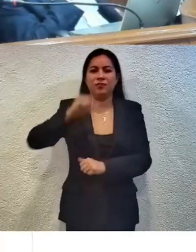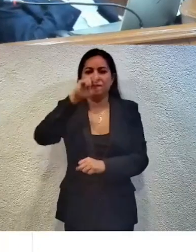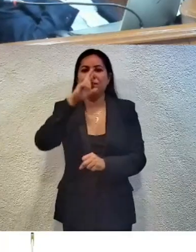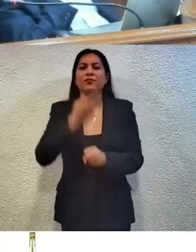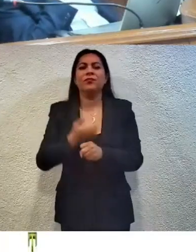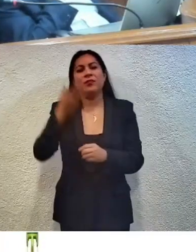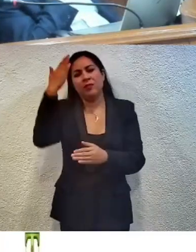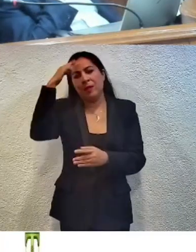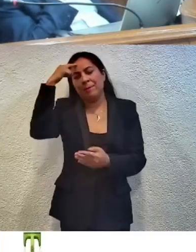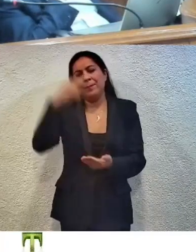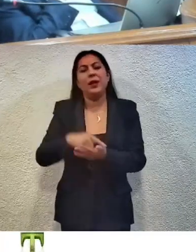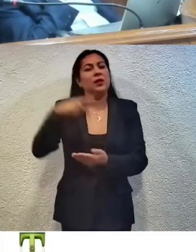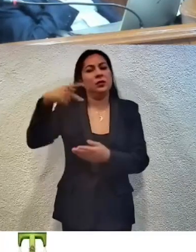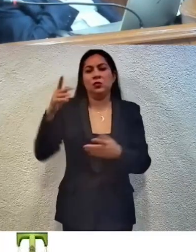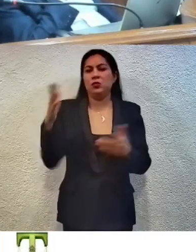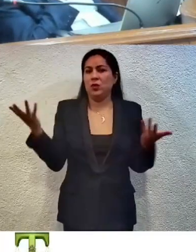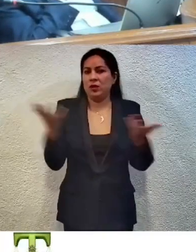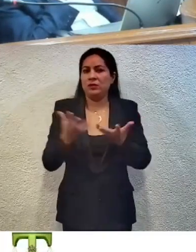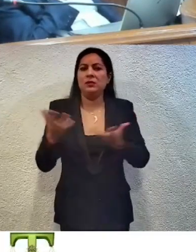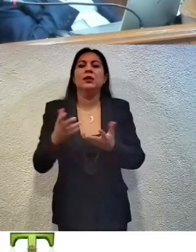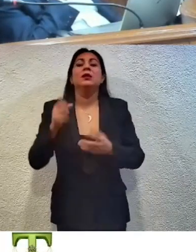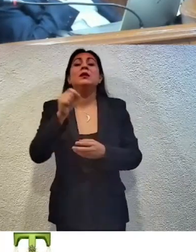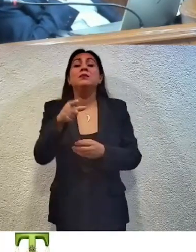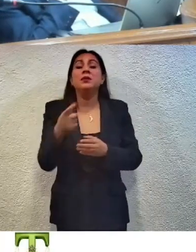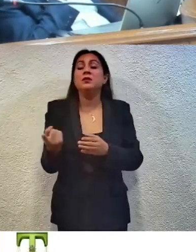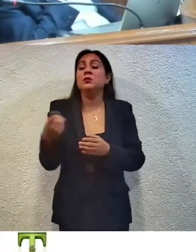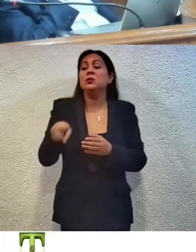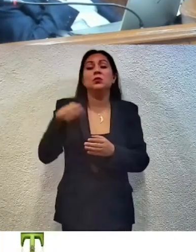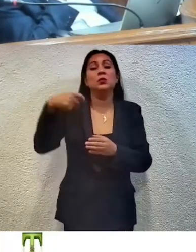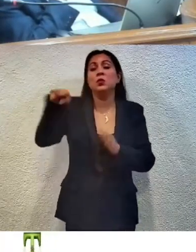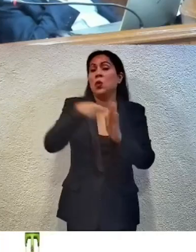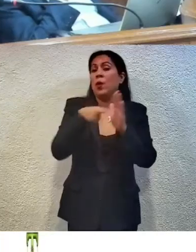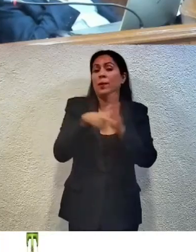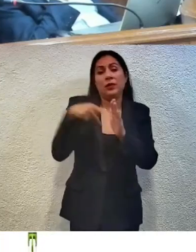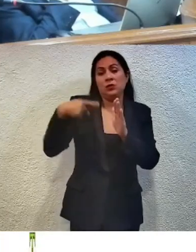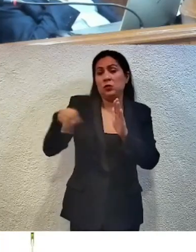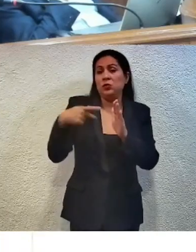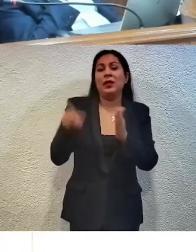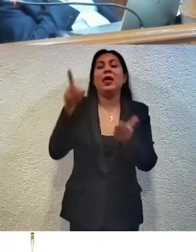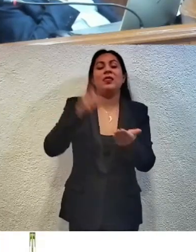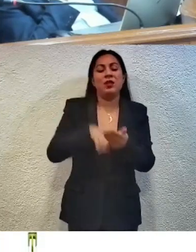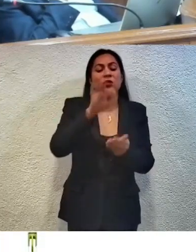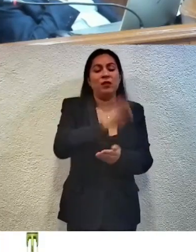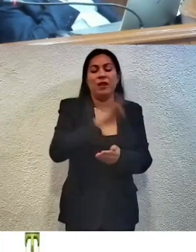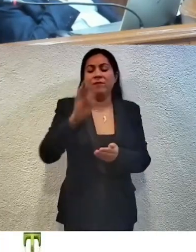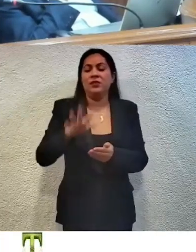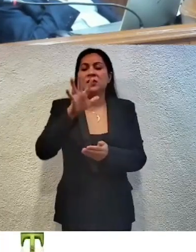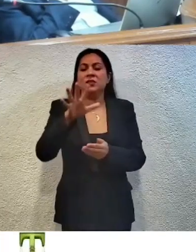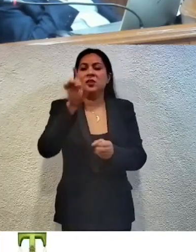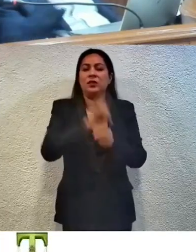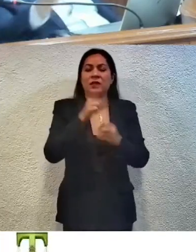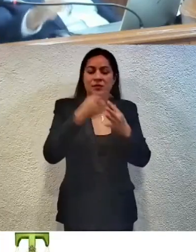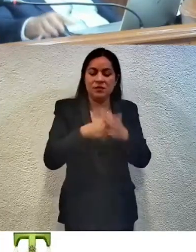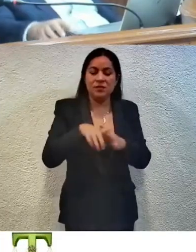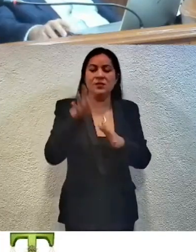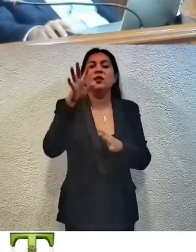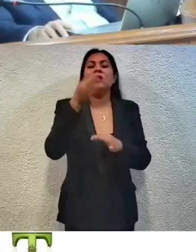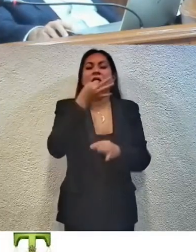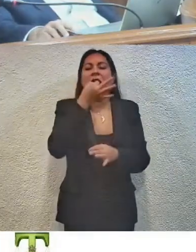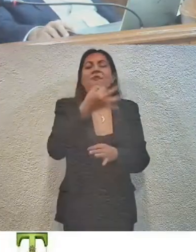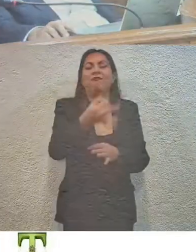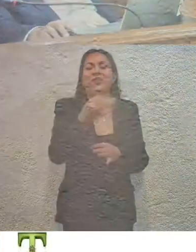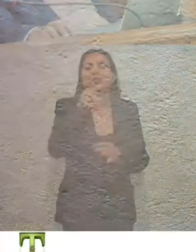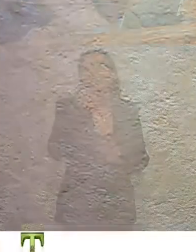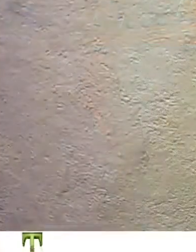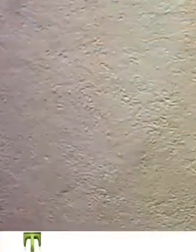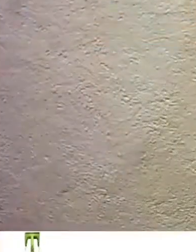el ejercicio de sus facultades y en términos de su normativa interna, dentro del plazo de 5 días contados a partir de la notificación del